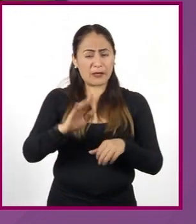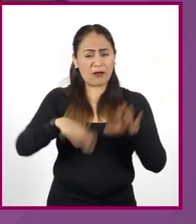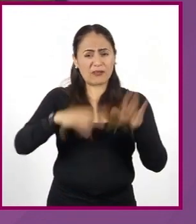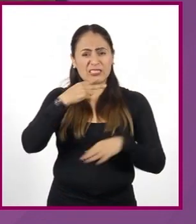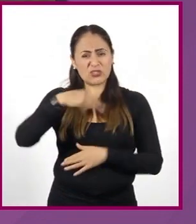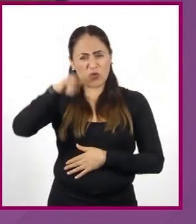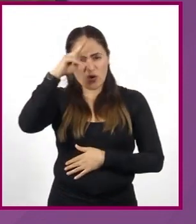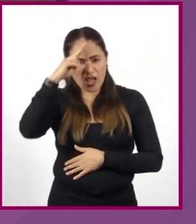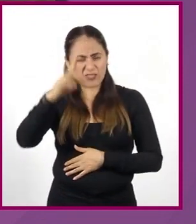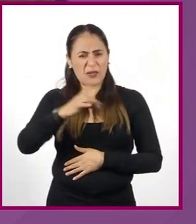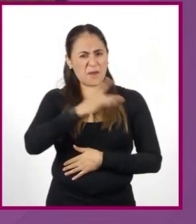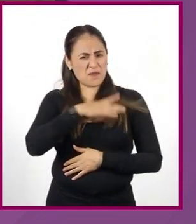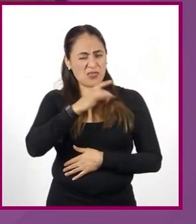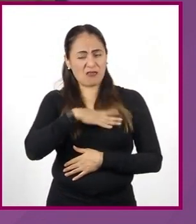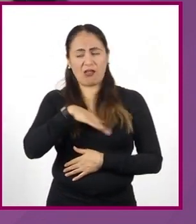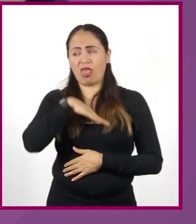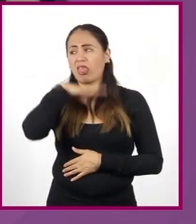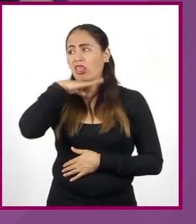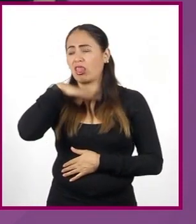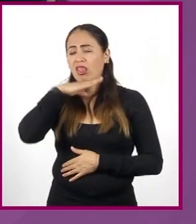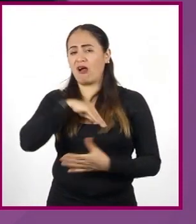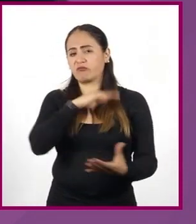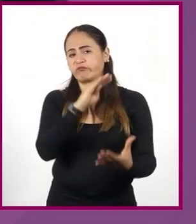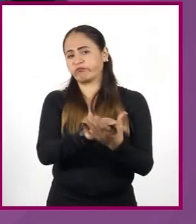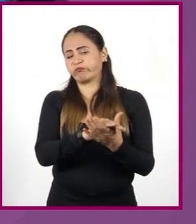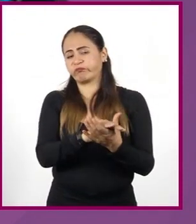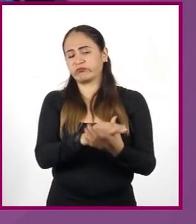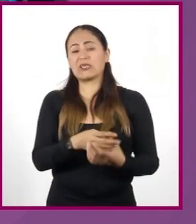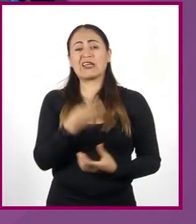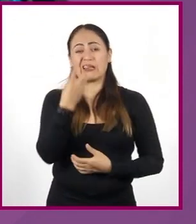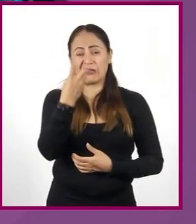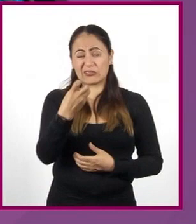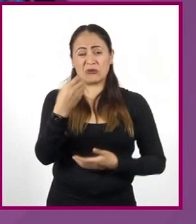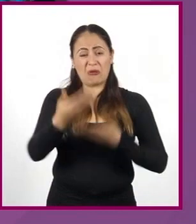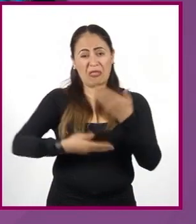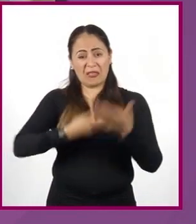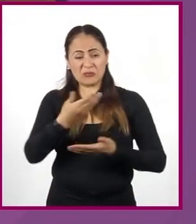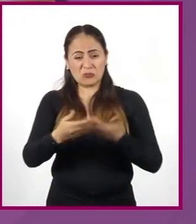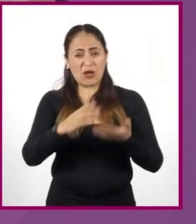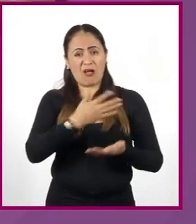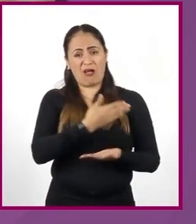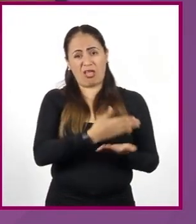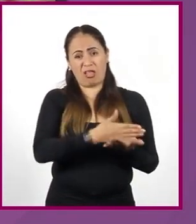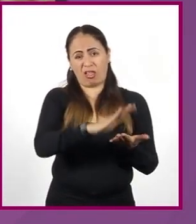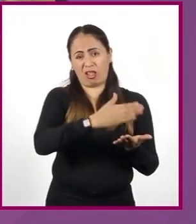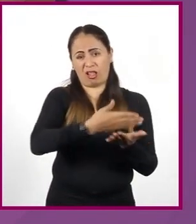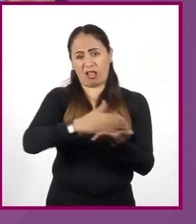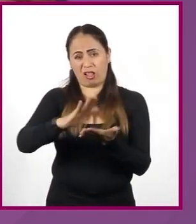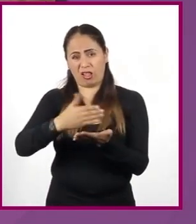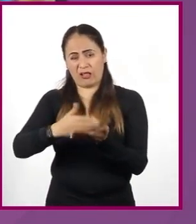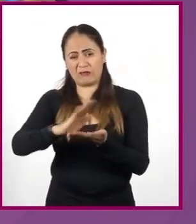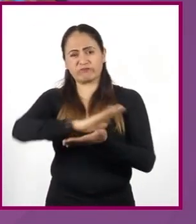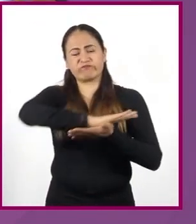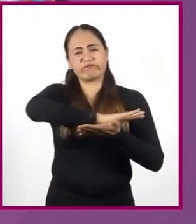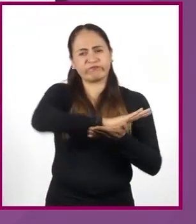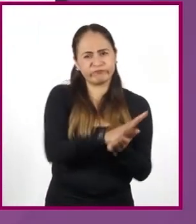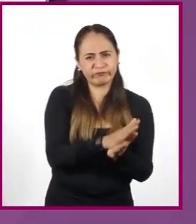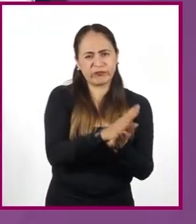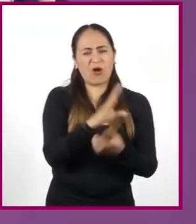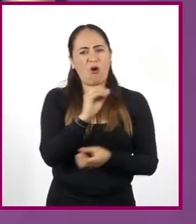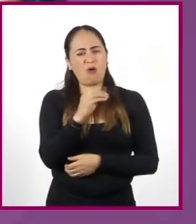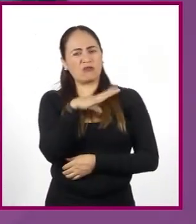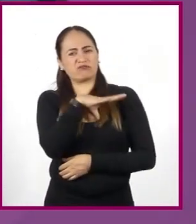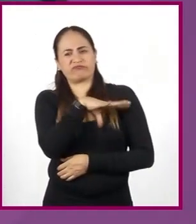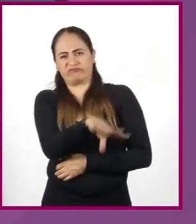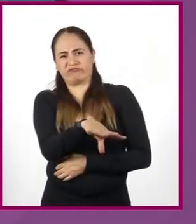el miedo y la indiferencia han generado una actitud de exclusión que se traduce en marginación o rechazo,